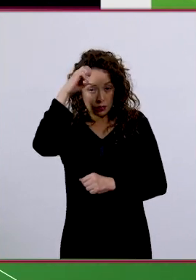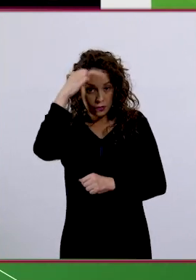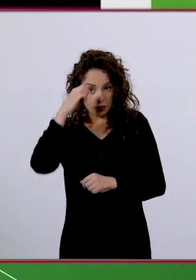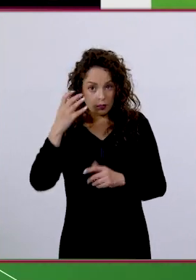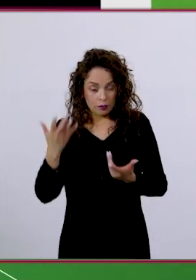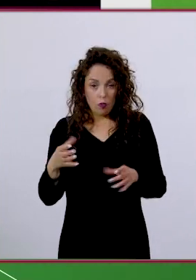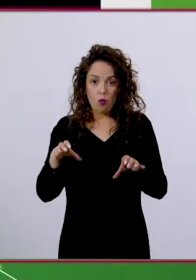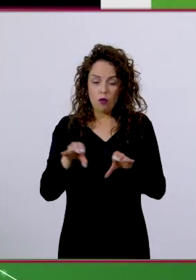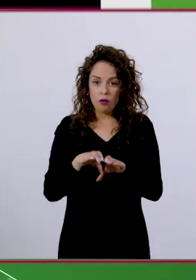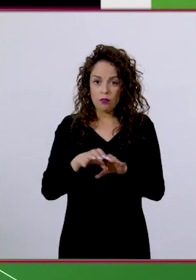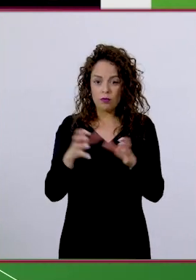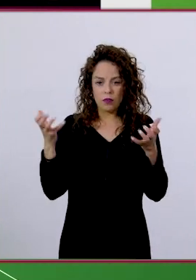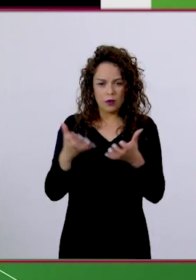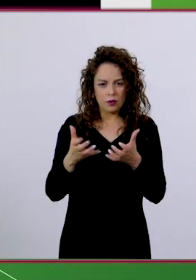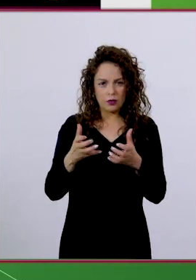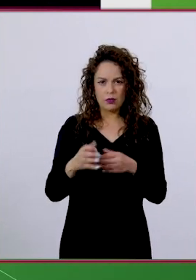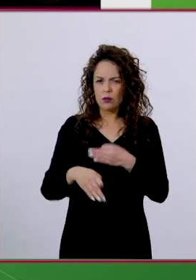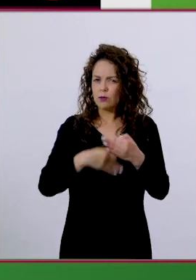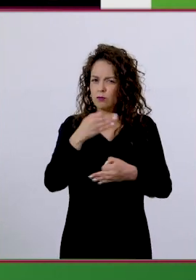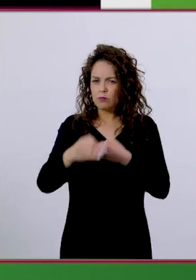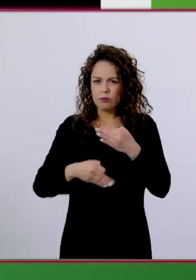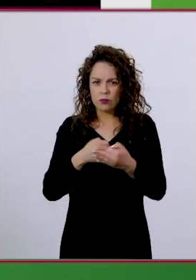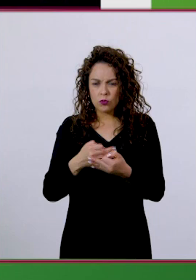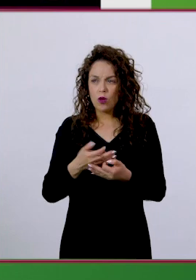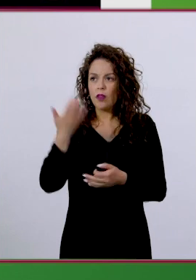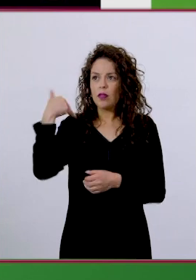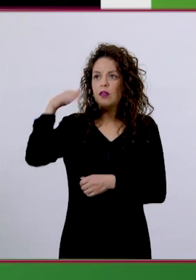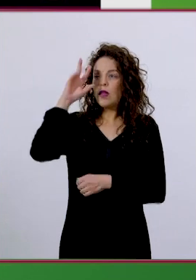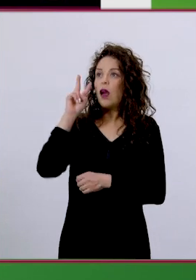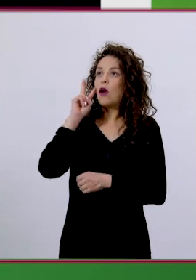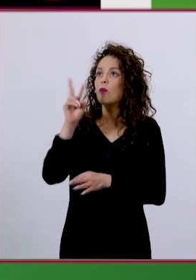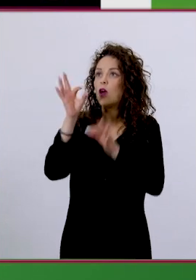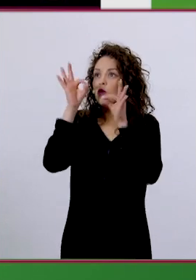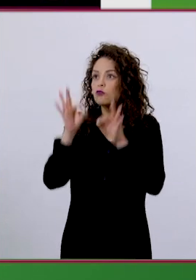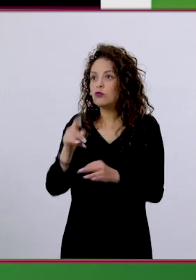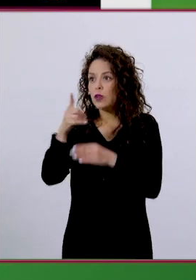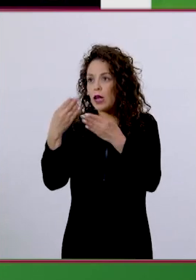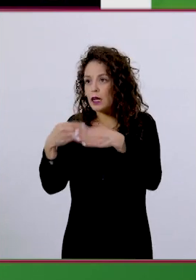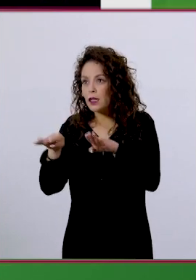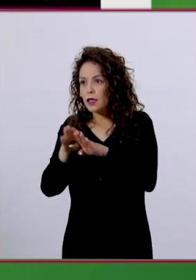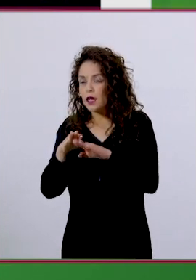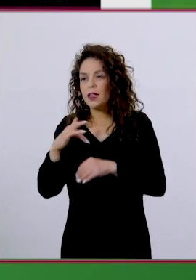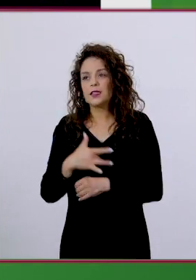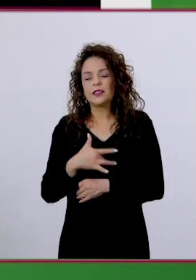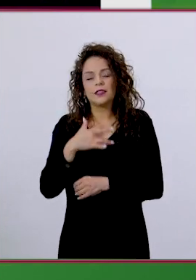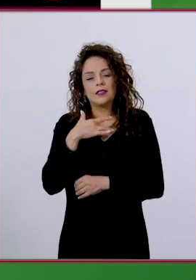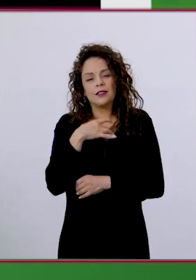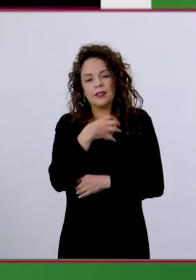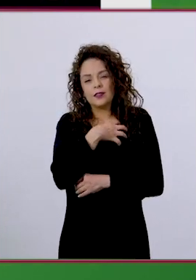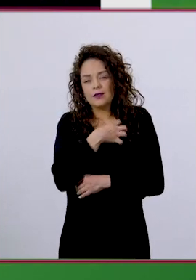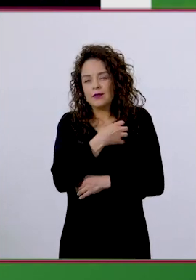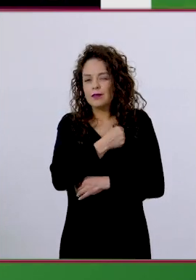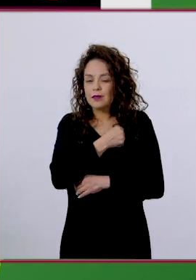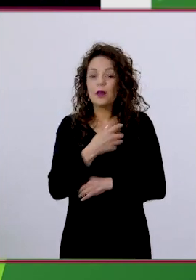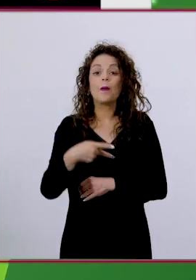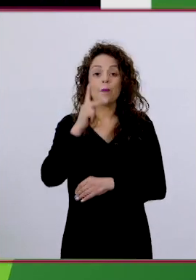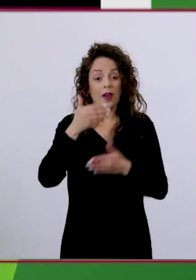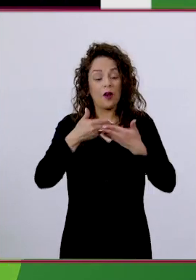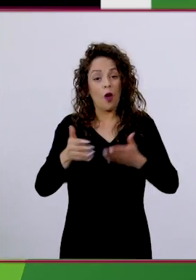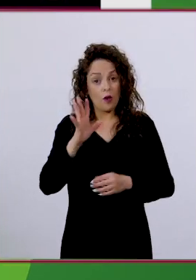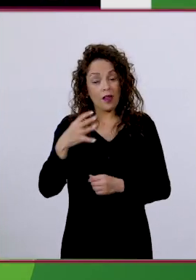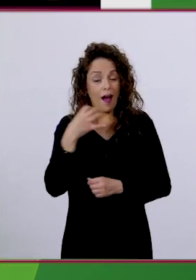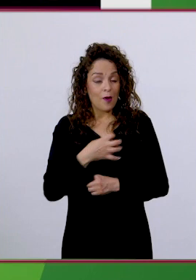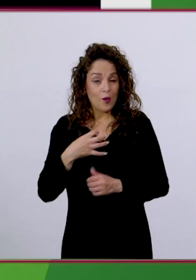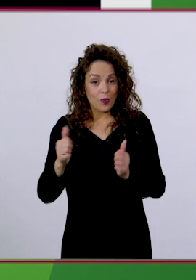y cómo se dio todo y el origen de la vivienda, nos conmovió muchísimo, ¿no? Y estamos súper contentos con él, que